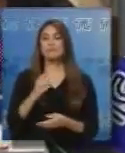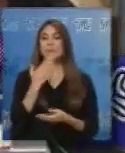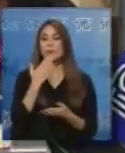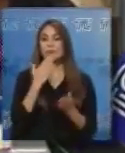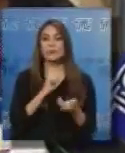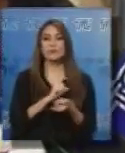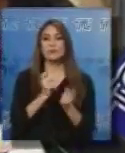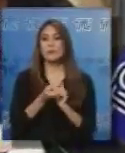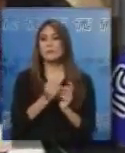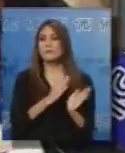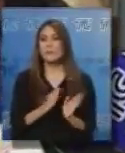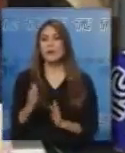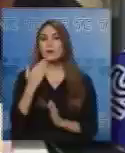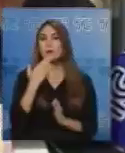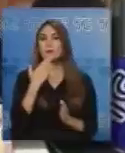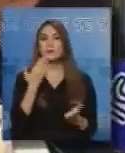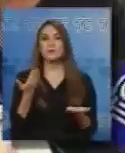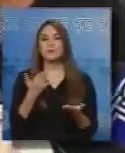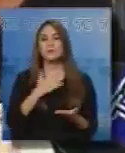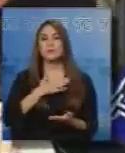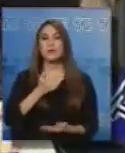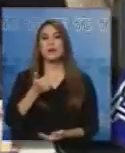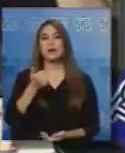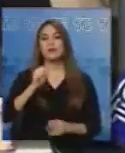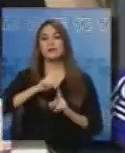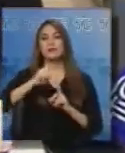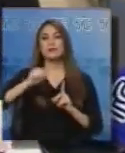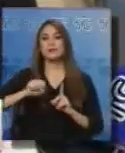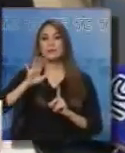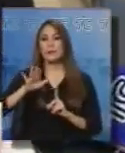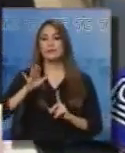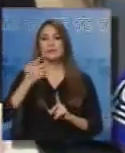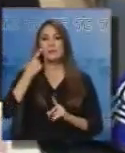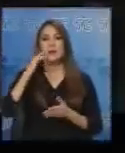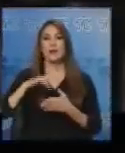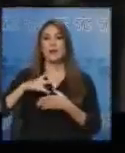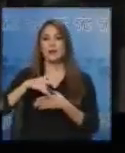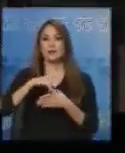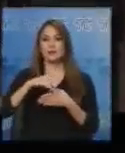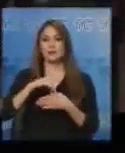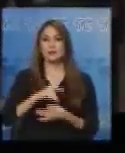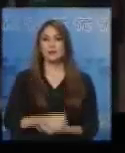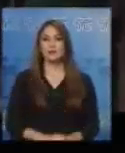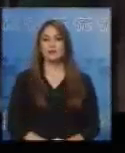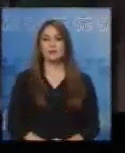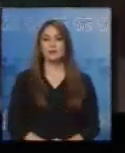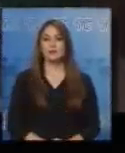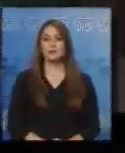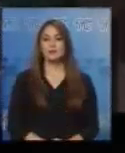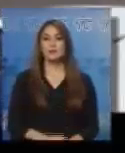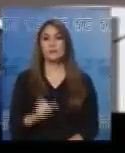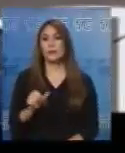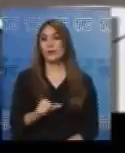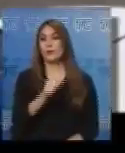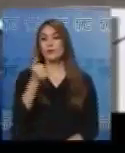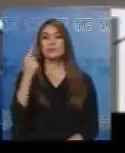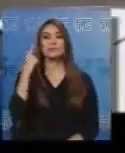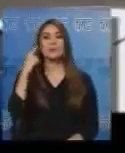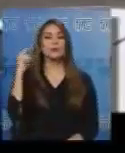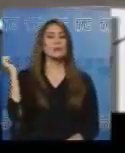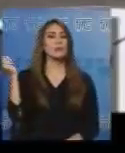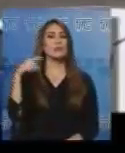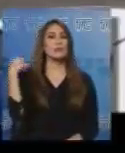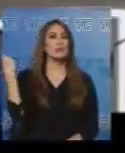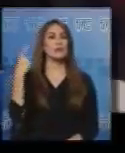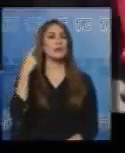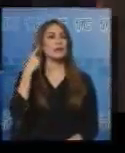se han elaborado para fortalecer el Sistema Nacional de la Gestión de Riesgos. Por otra parte, con el sonido de las sirenas,